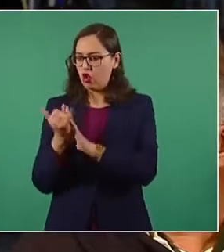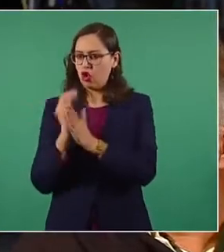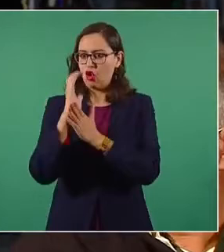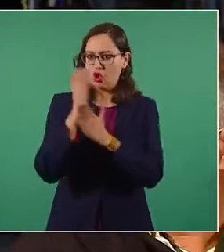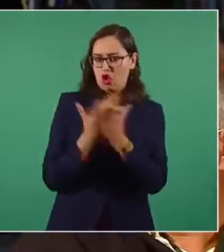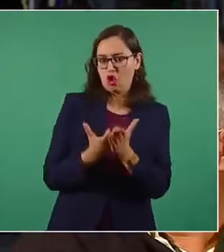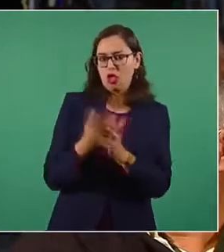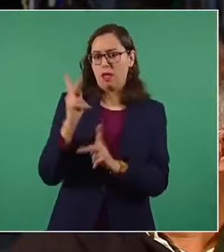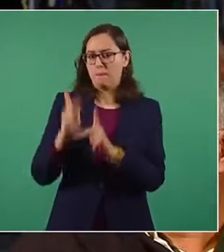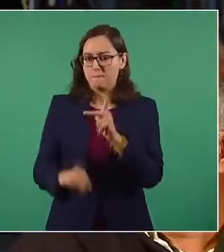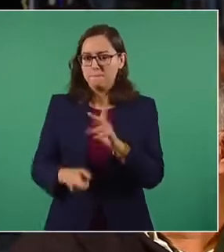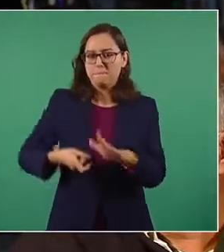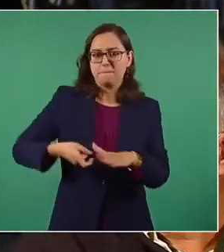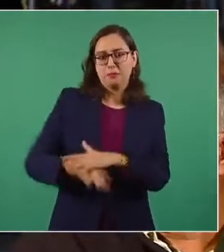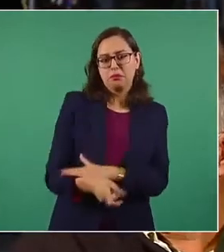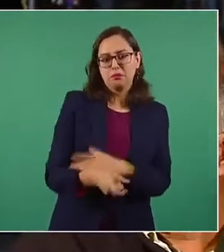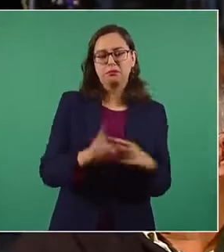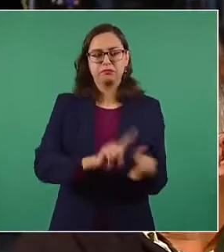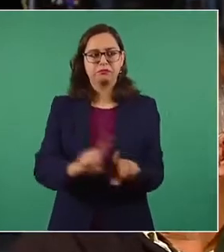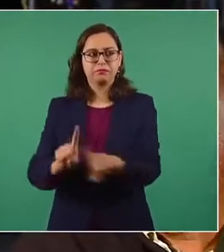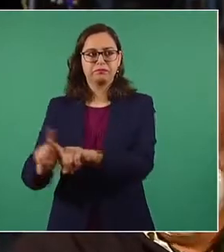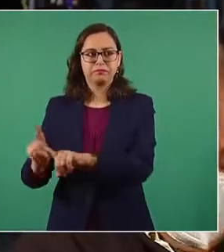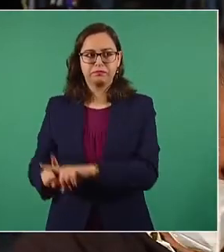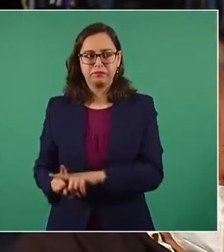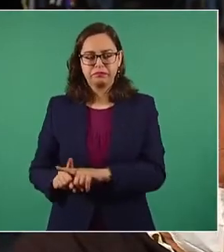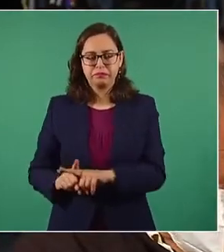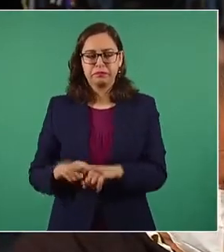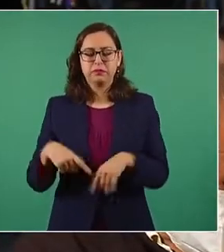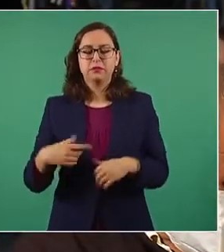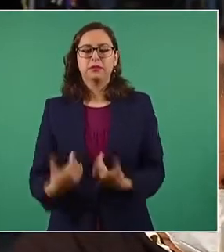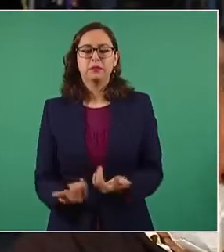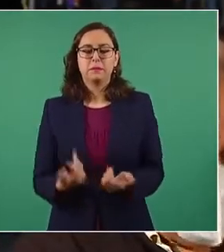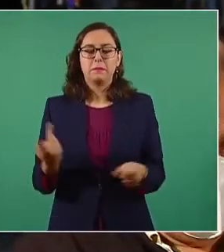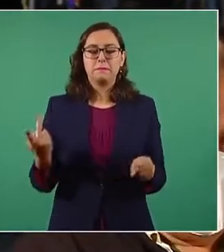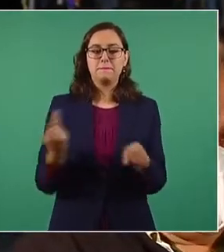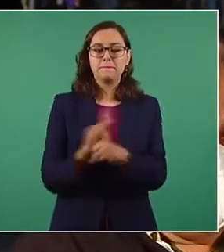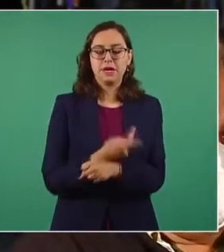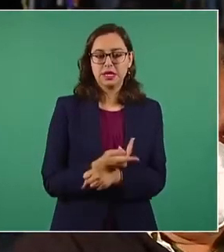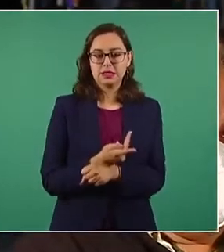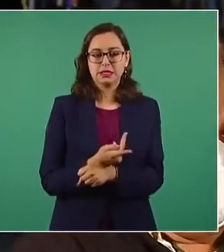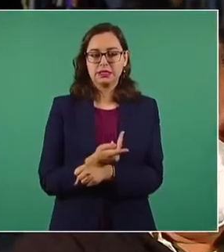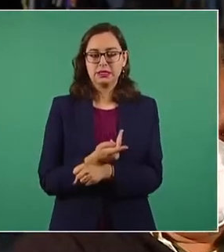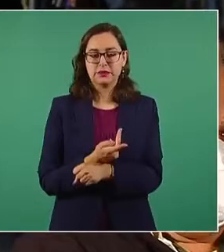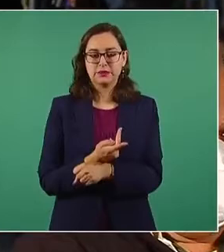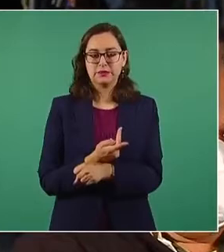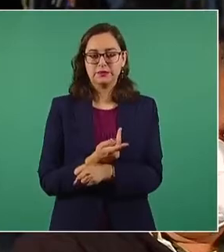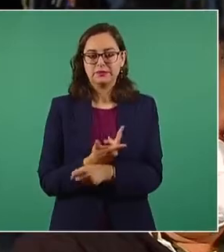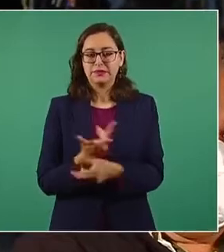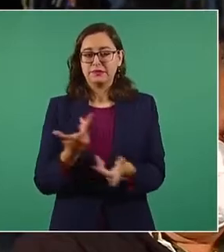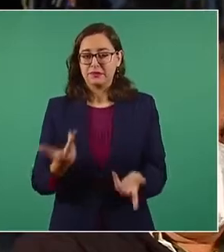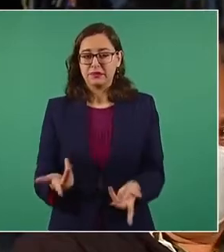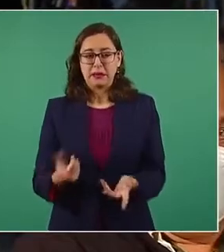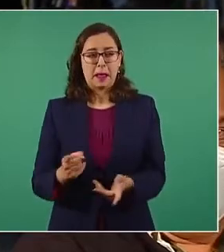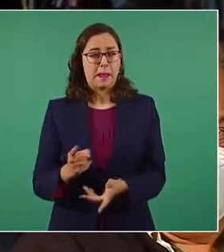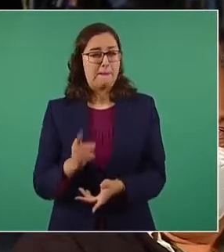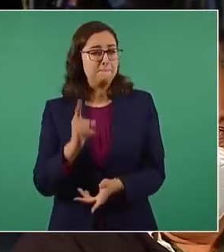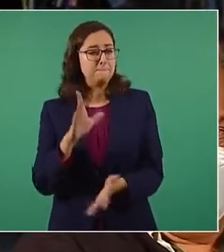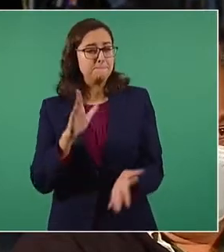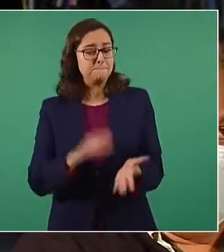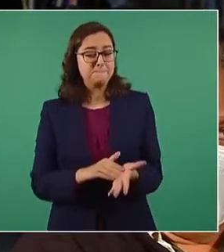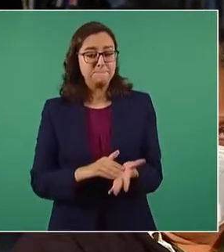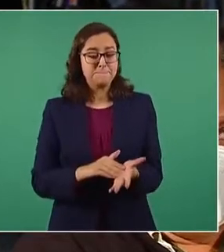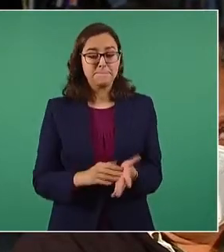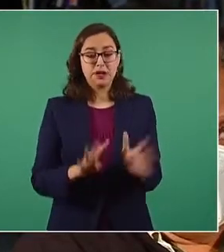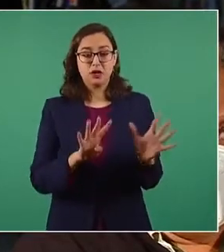sobornos, estamos a unos cuantos días de que haya un relevo en al menos